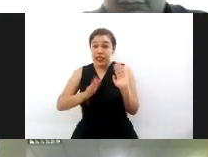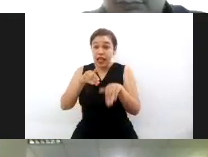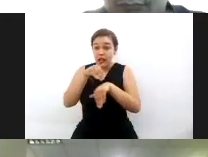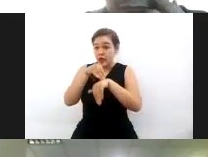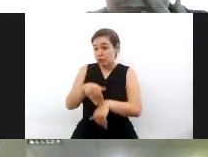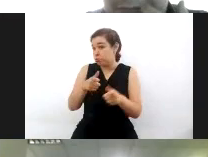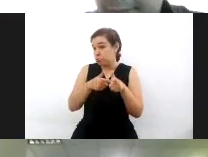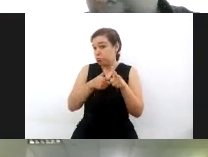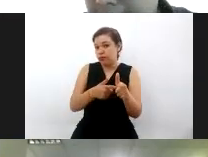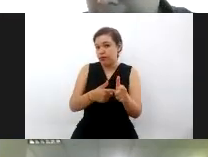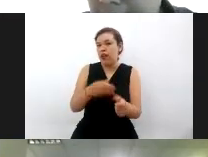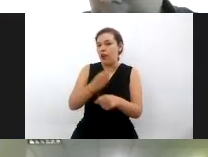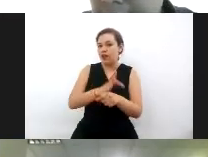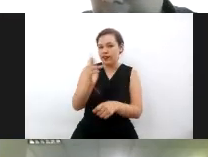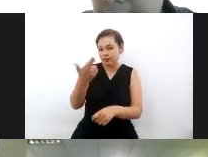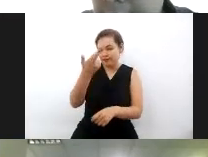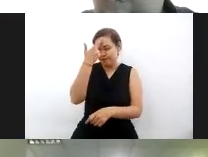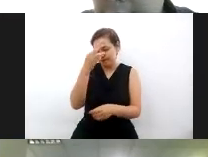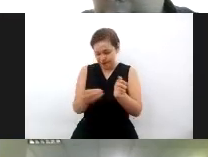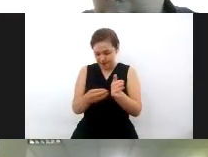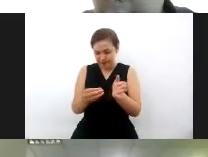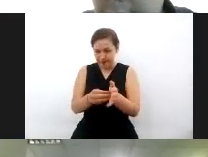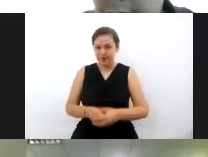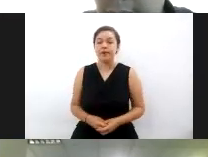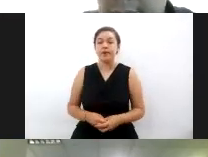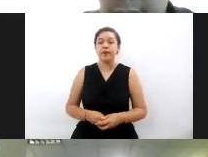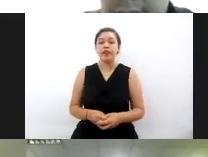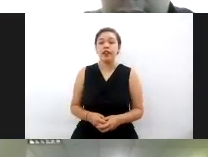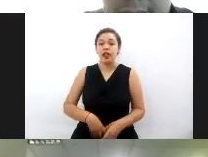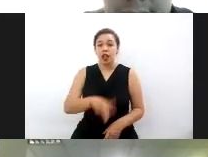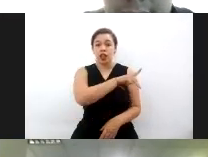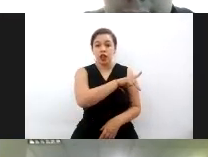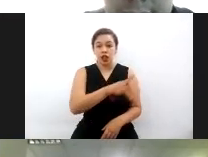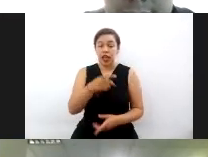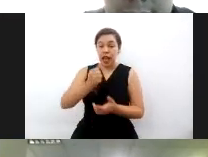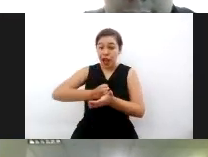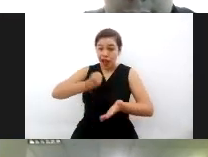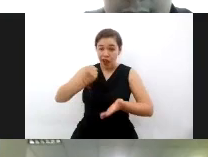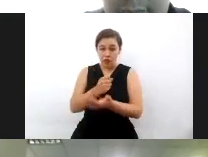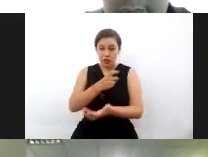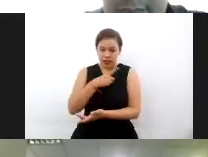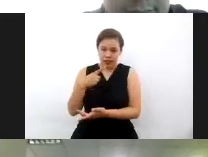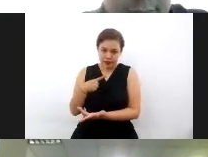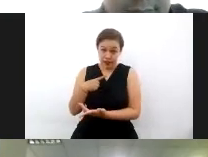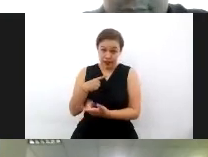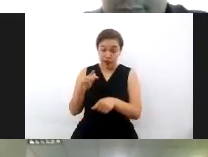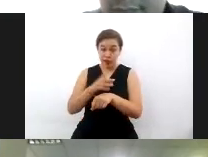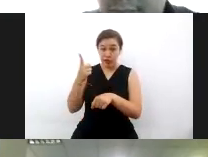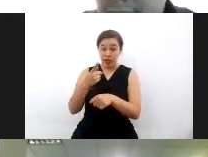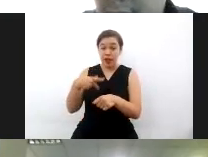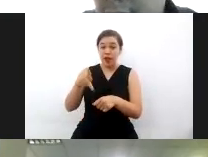a recordar. Entonces, todos van a ser de observancia obligatoria. ¿Por qué? Pues porque finalmente la pandemia no ha